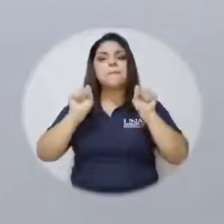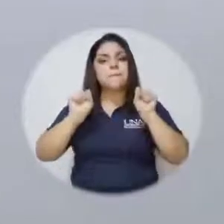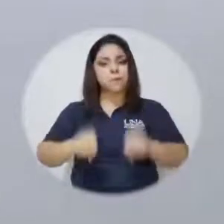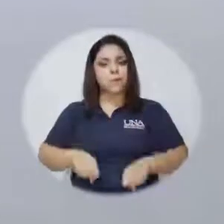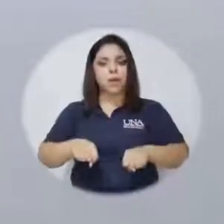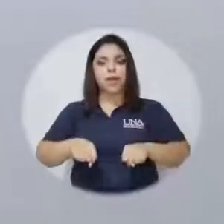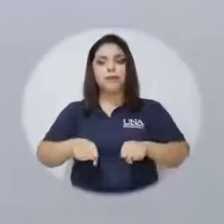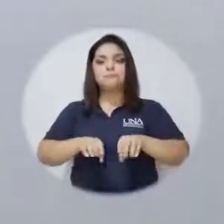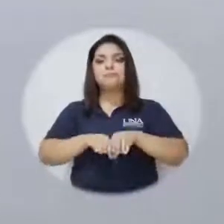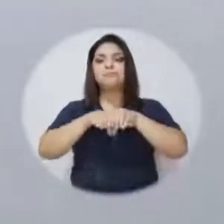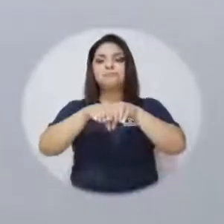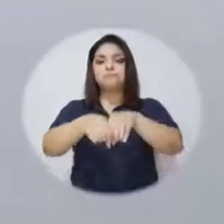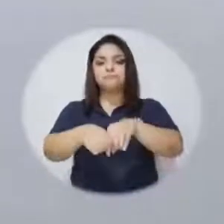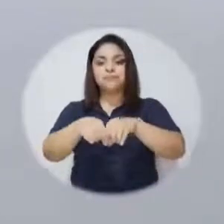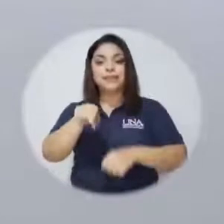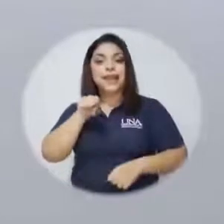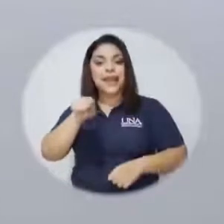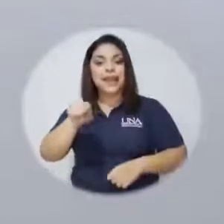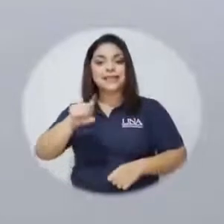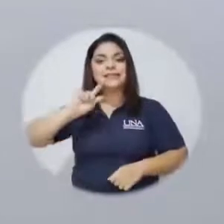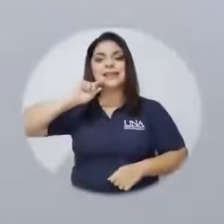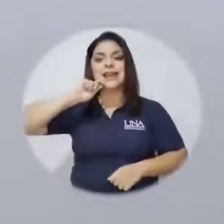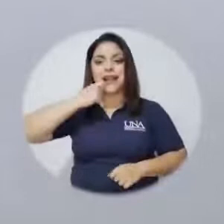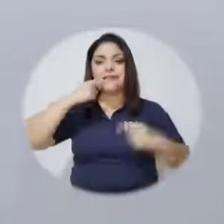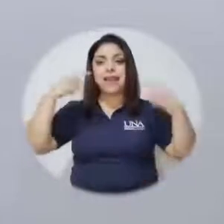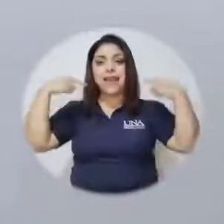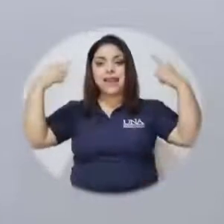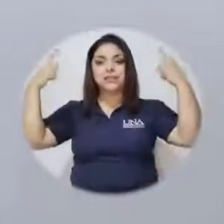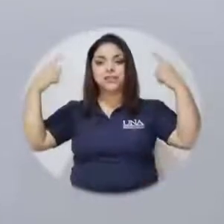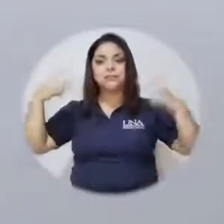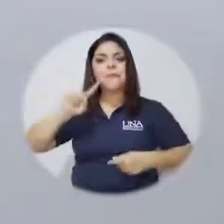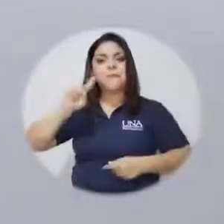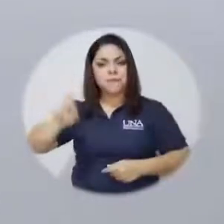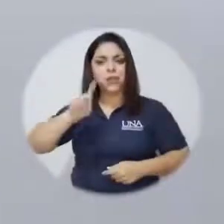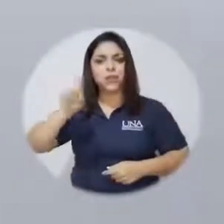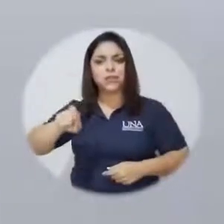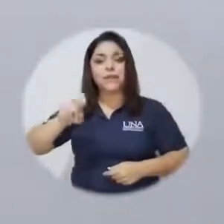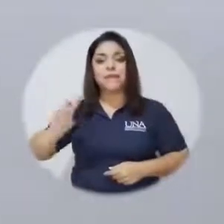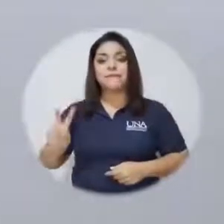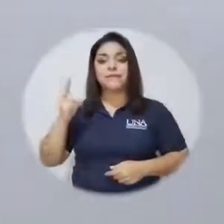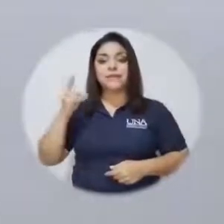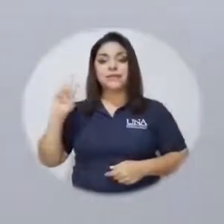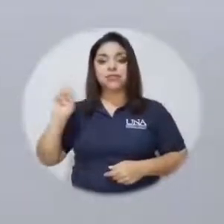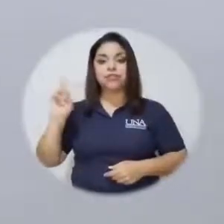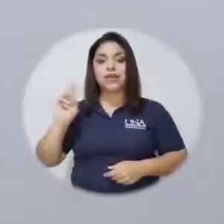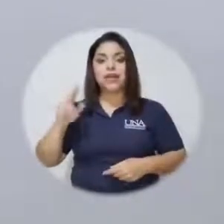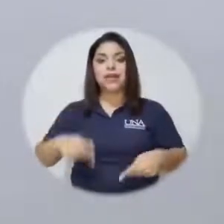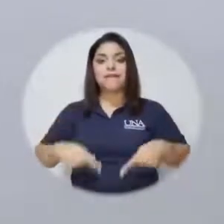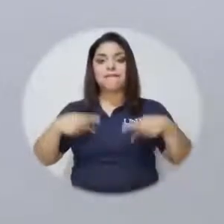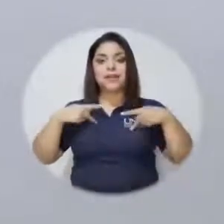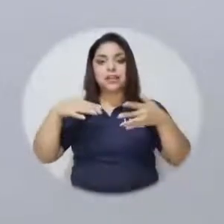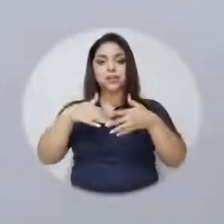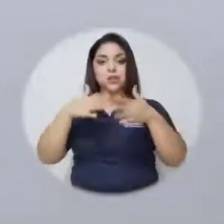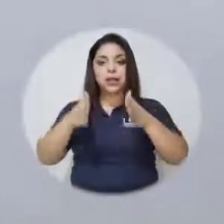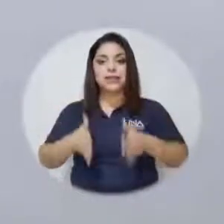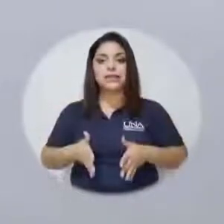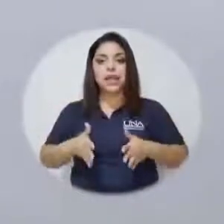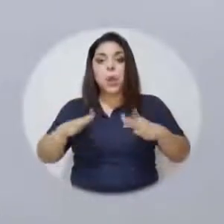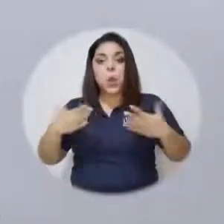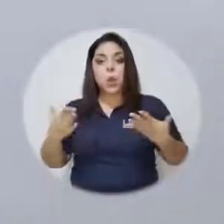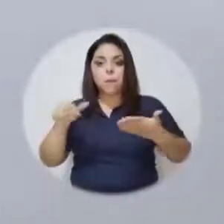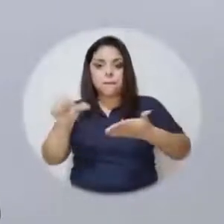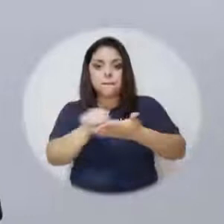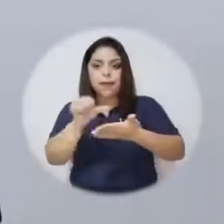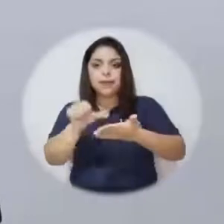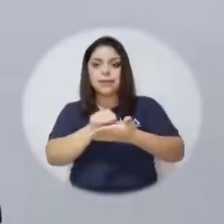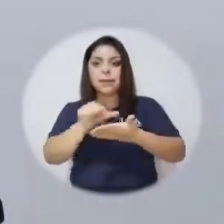graduarse. Esa será una de las claves del éxito, preguntar. La Vicerrectoría de Vida Estudiantil, por medio de su portal, su